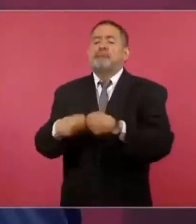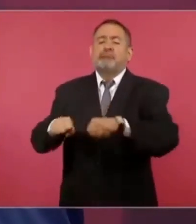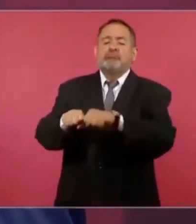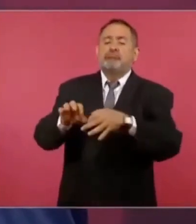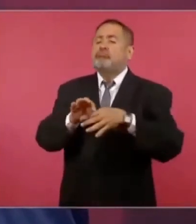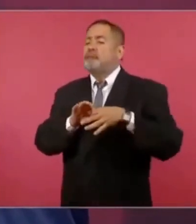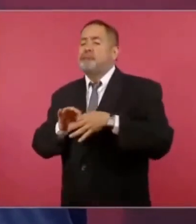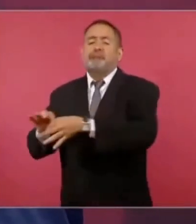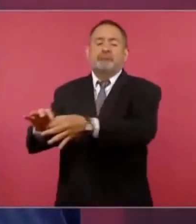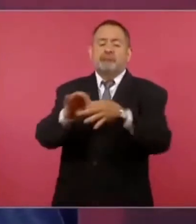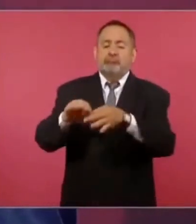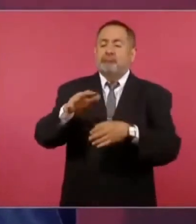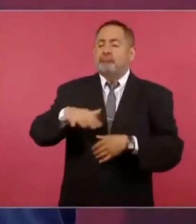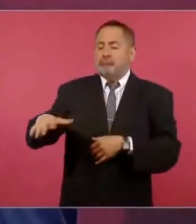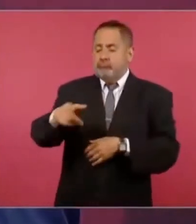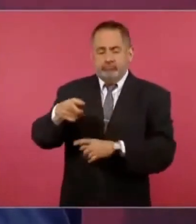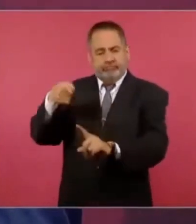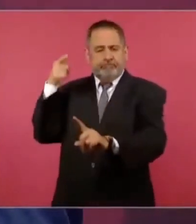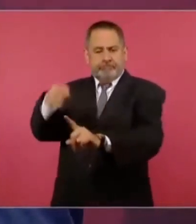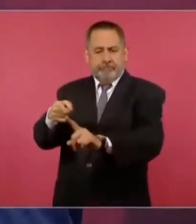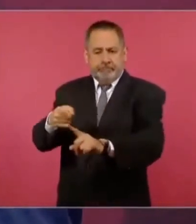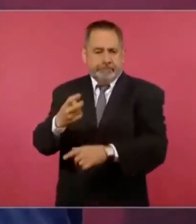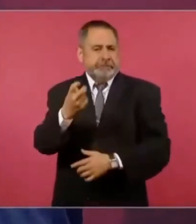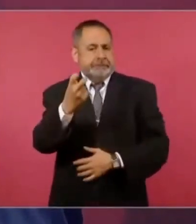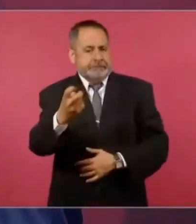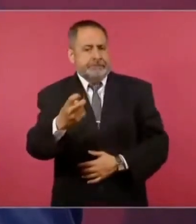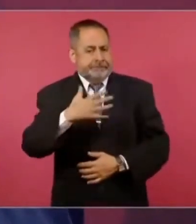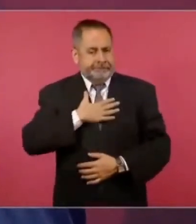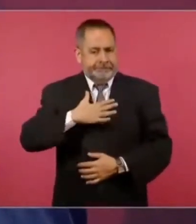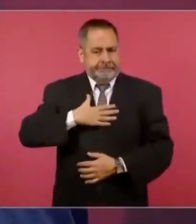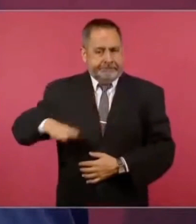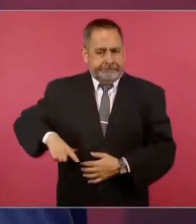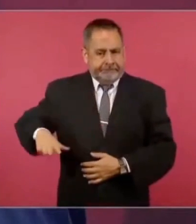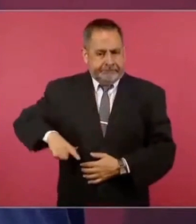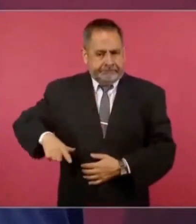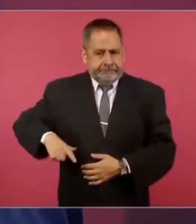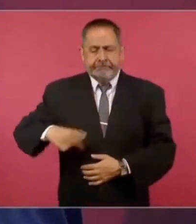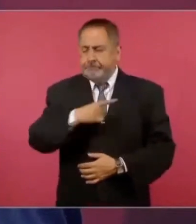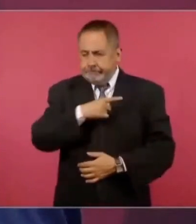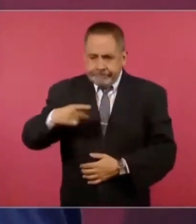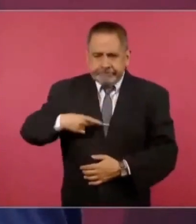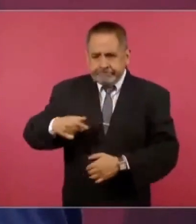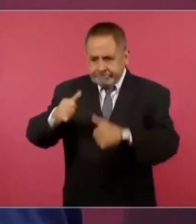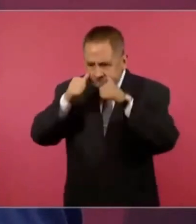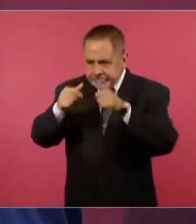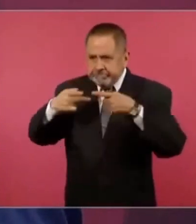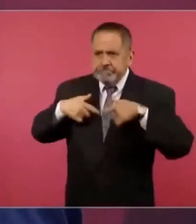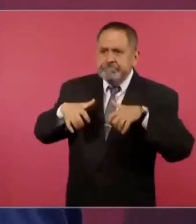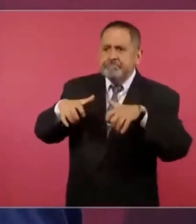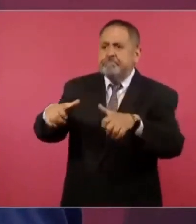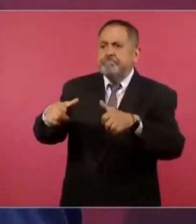Y esa es la función principal de un gobierno democrático.